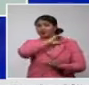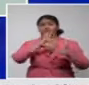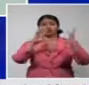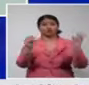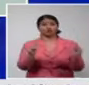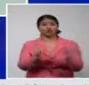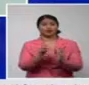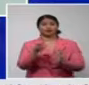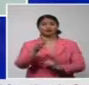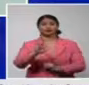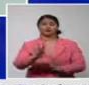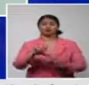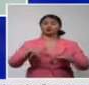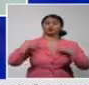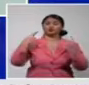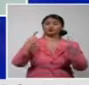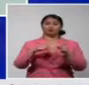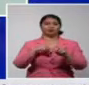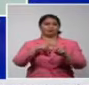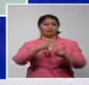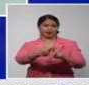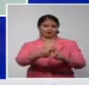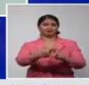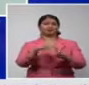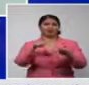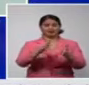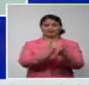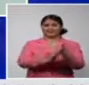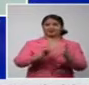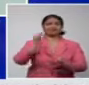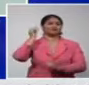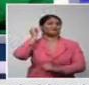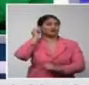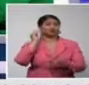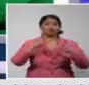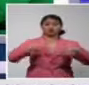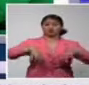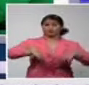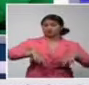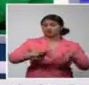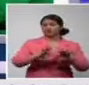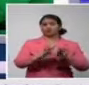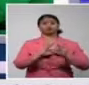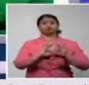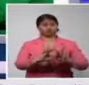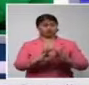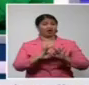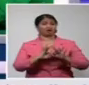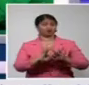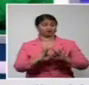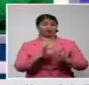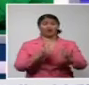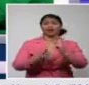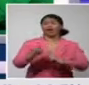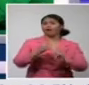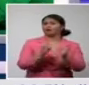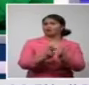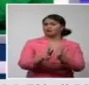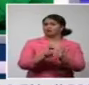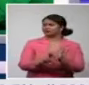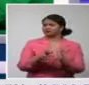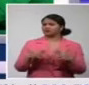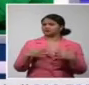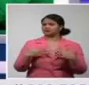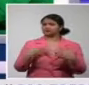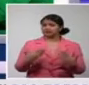fallecidos más, o sea, un total de 18. Compleja la situación, en algunos territorios se ve que